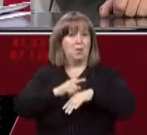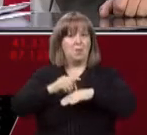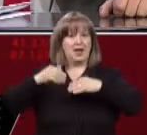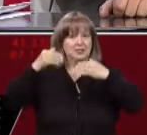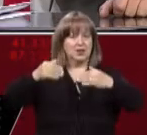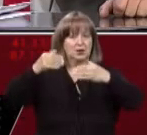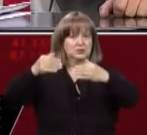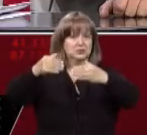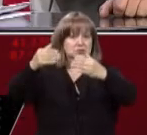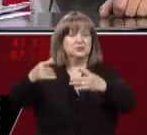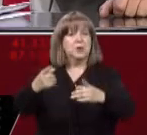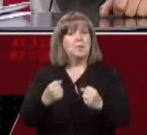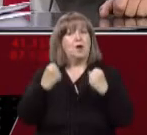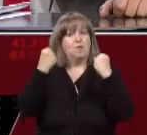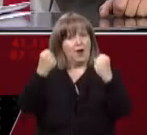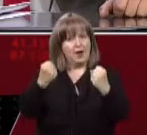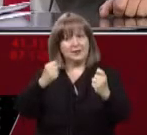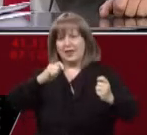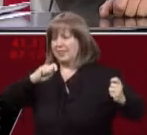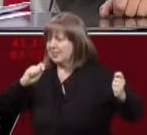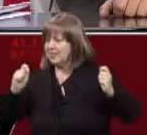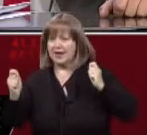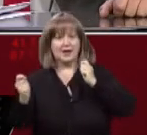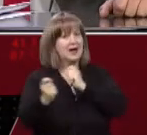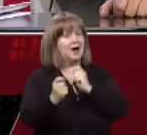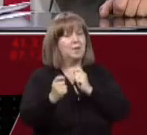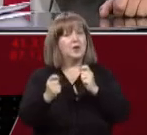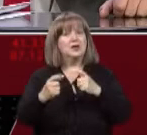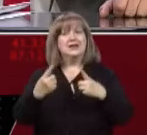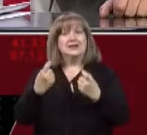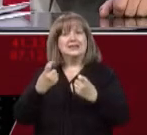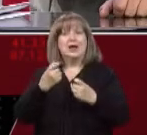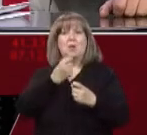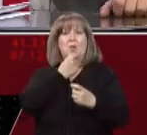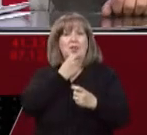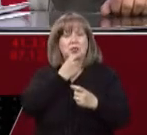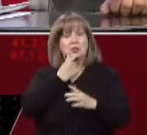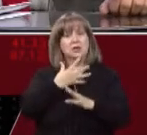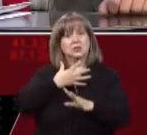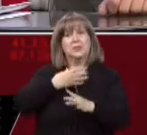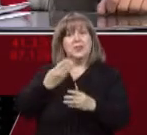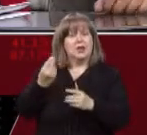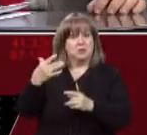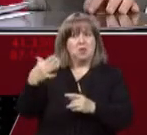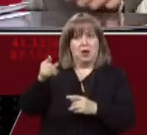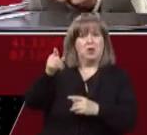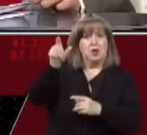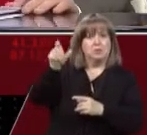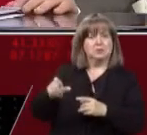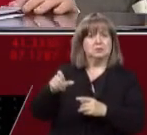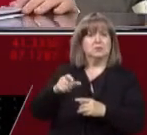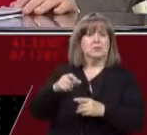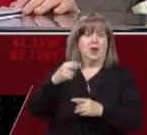de mucha más fuerza transformadora. Mendoza, tenemos, y yo valoro mucho la gestión de